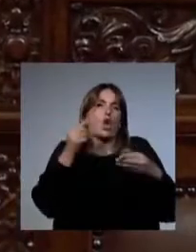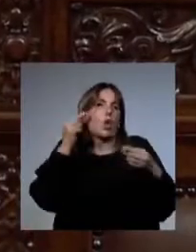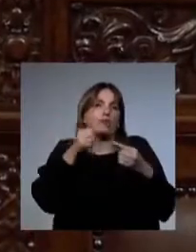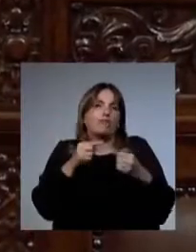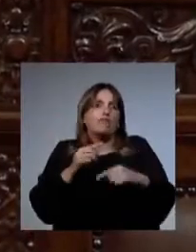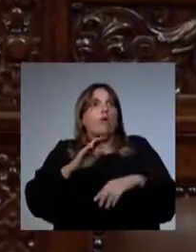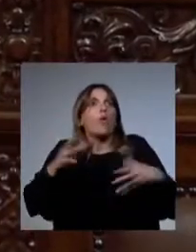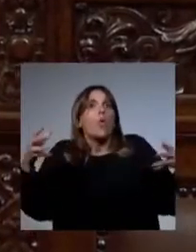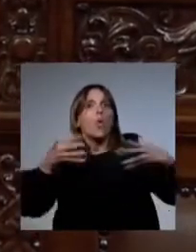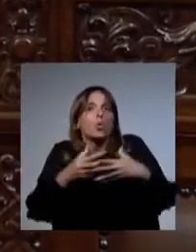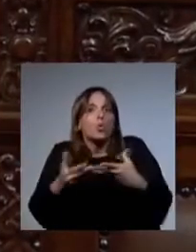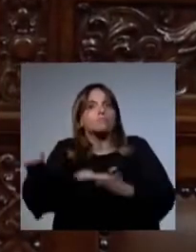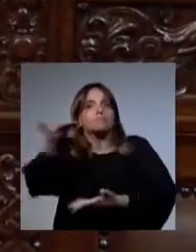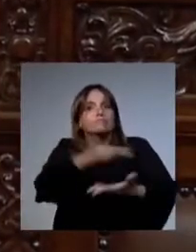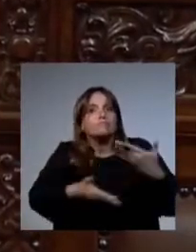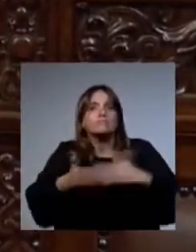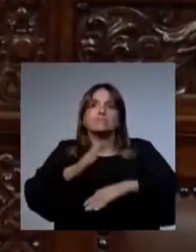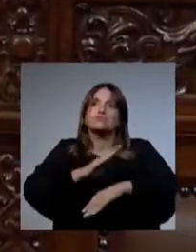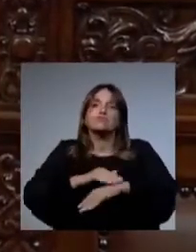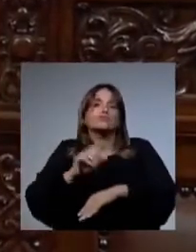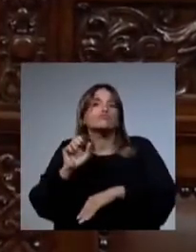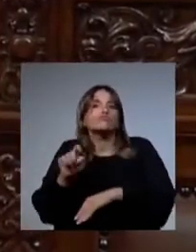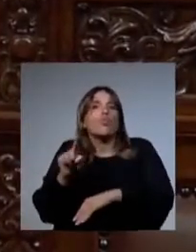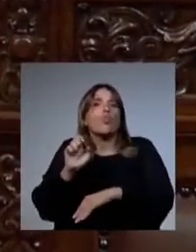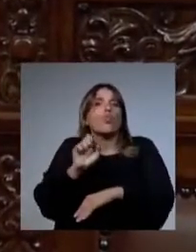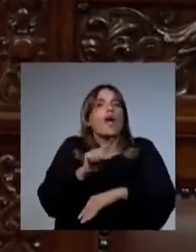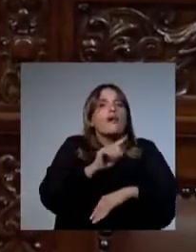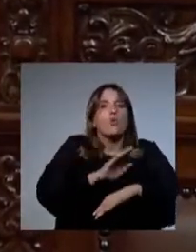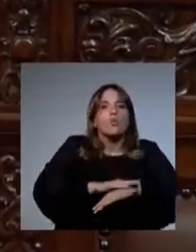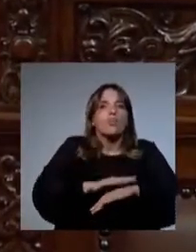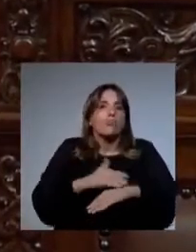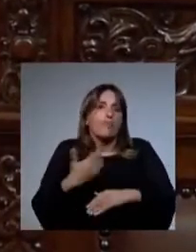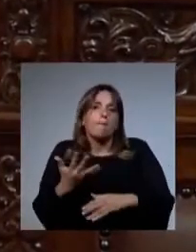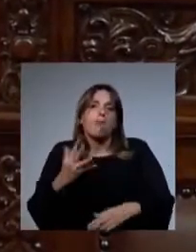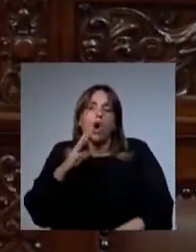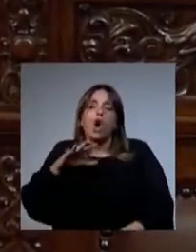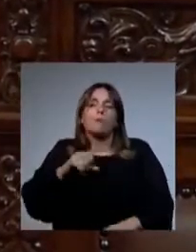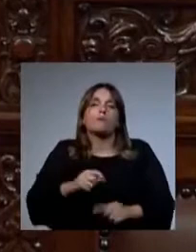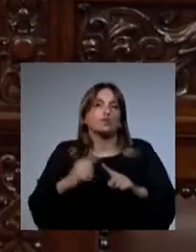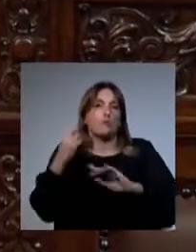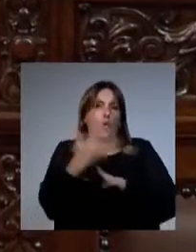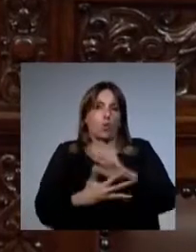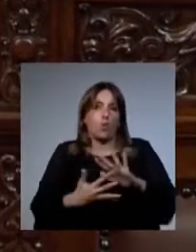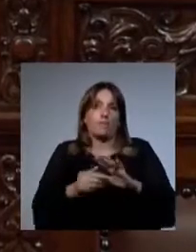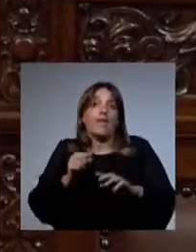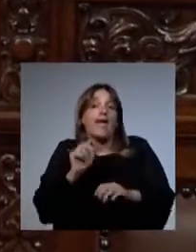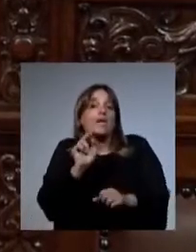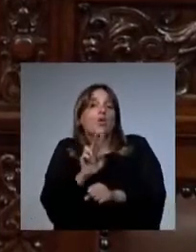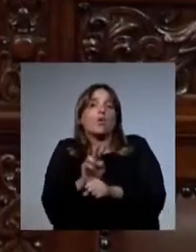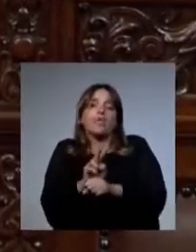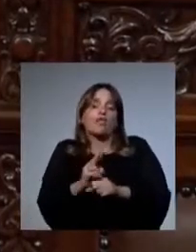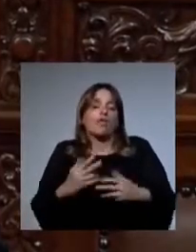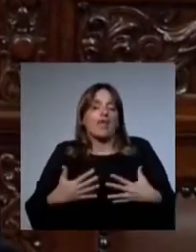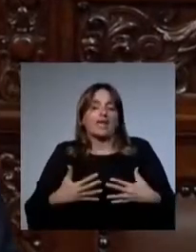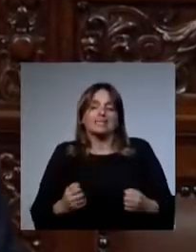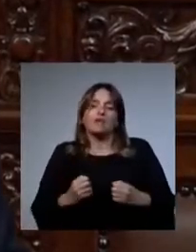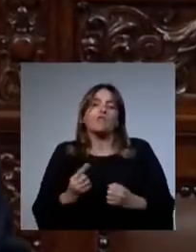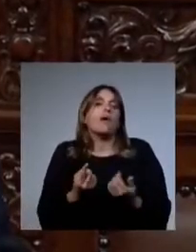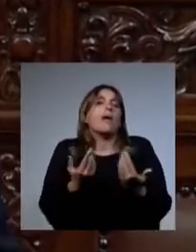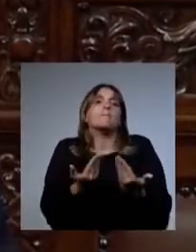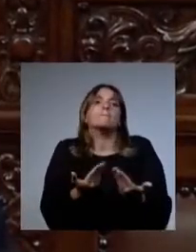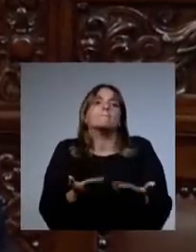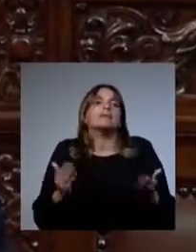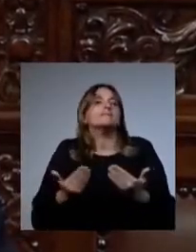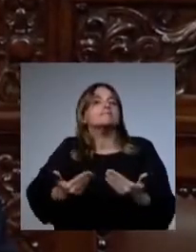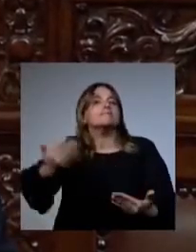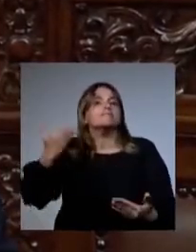compromiso con el país. Y por eso el cuidado de la salud fue, desde el principio de